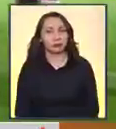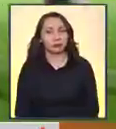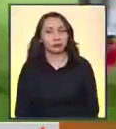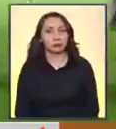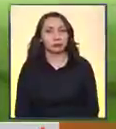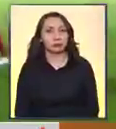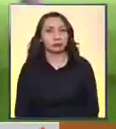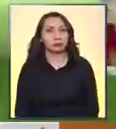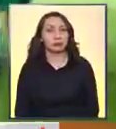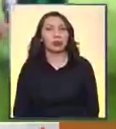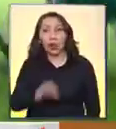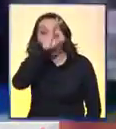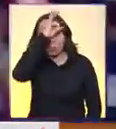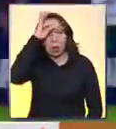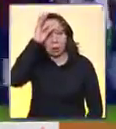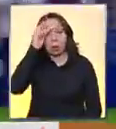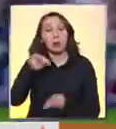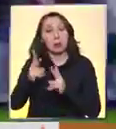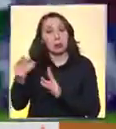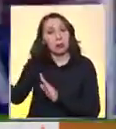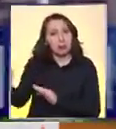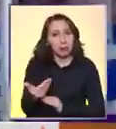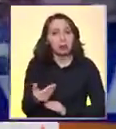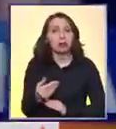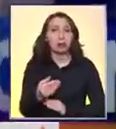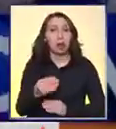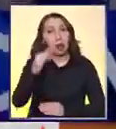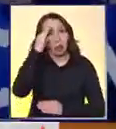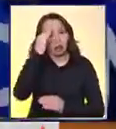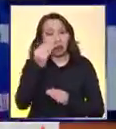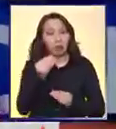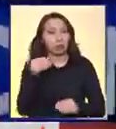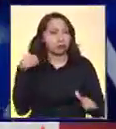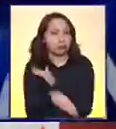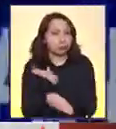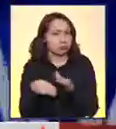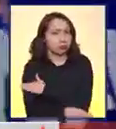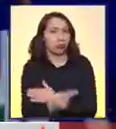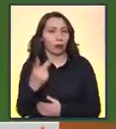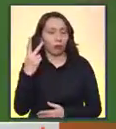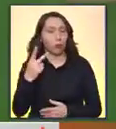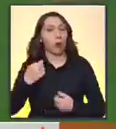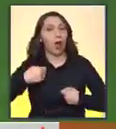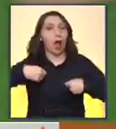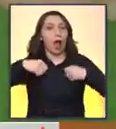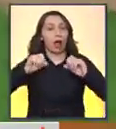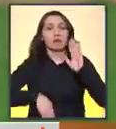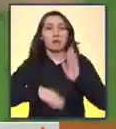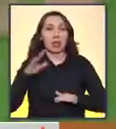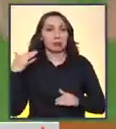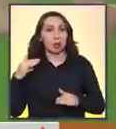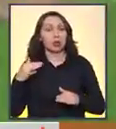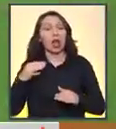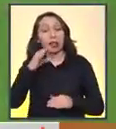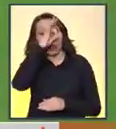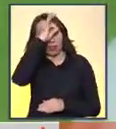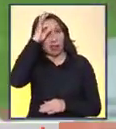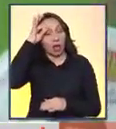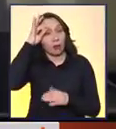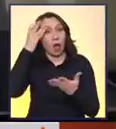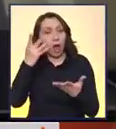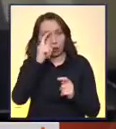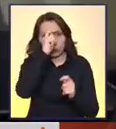Temuco le abrió las puertas y el volante respondió a la confianza con dos goles en el triunfo más importante del club en su historia. En el nuevo gasómetro